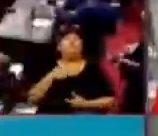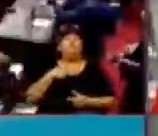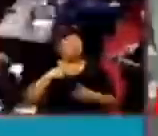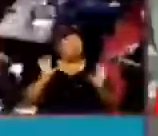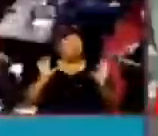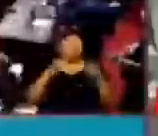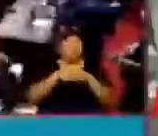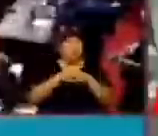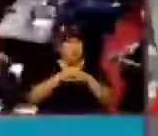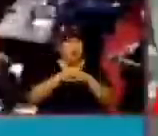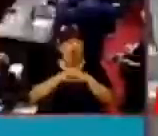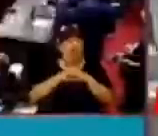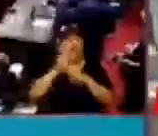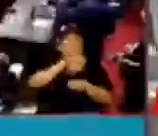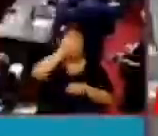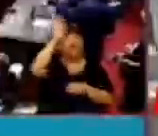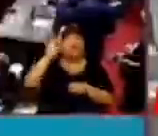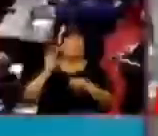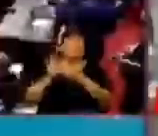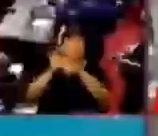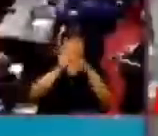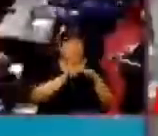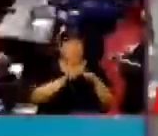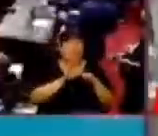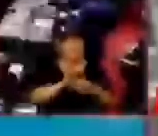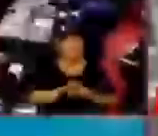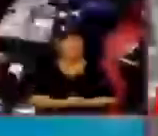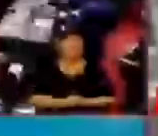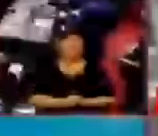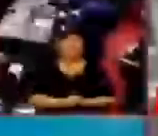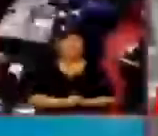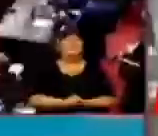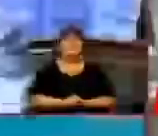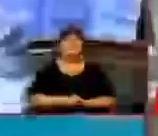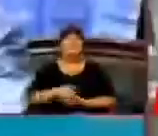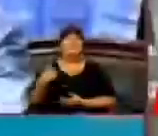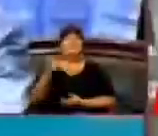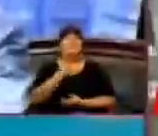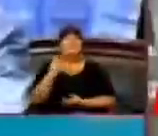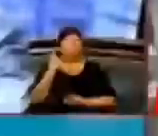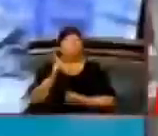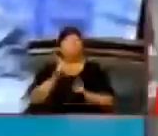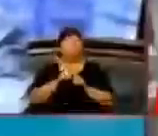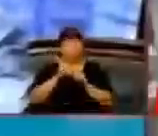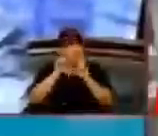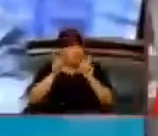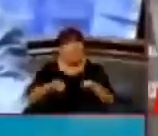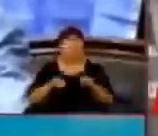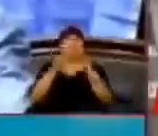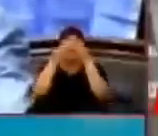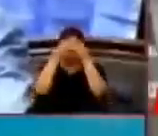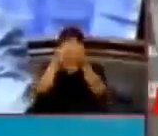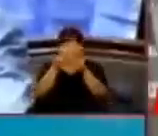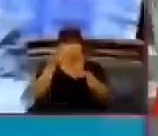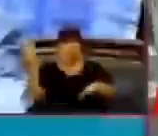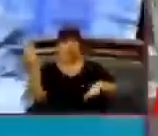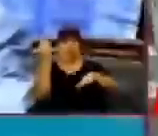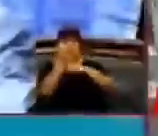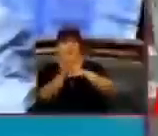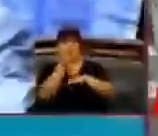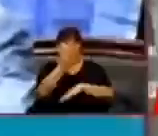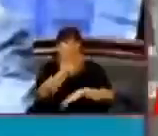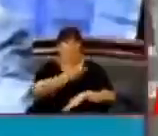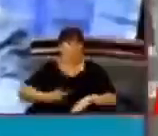la pobreza, con 50% de pobres. Nadie puede querer eso, y para eso se necesitan inversiones privadas. Tengo una